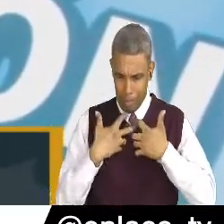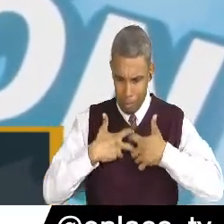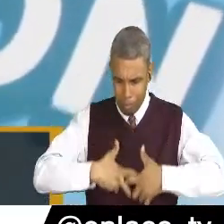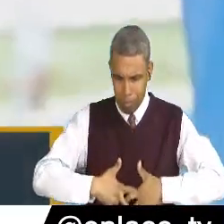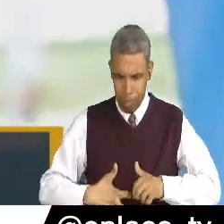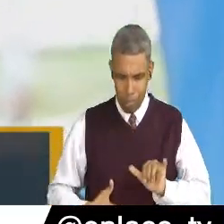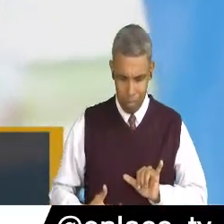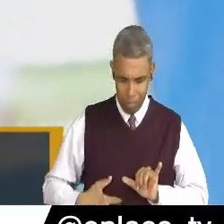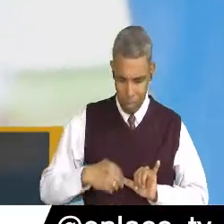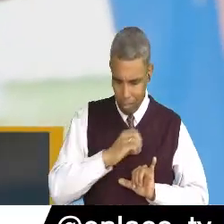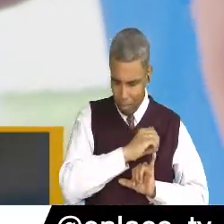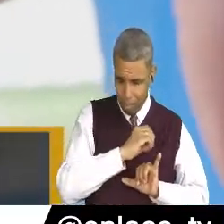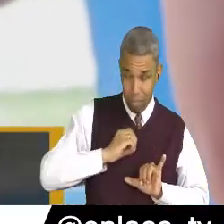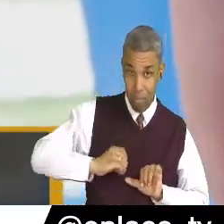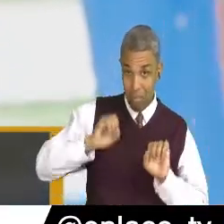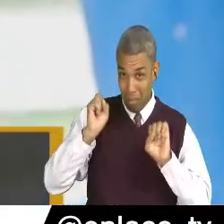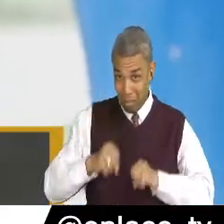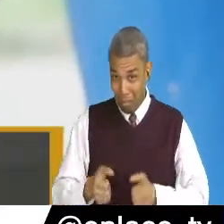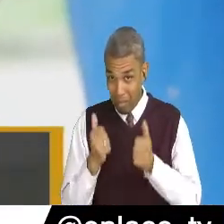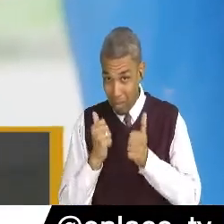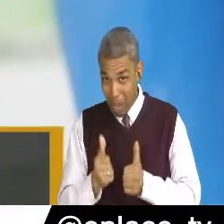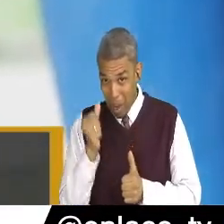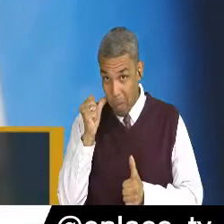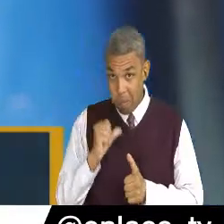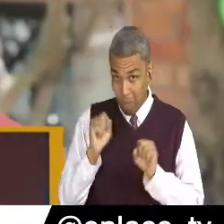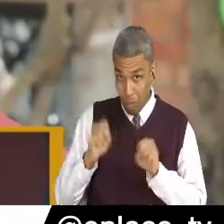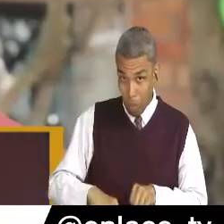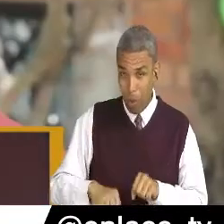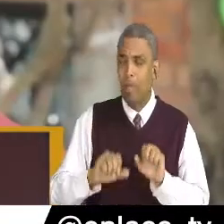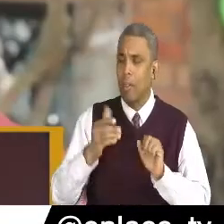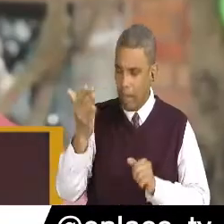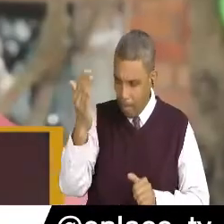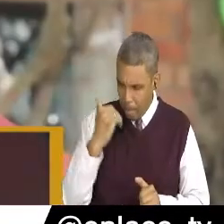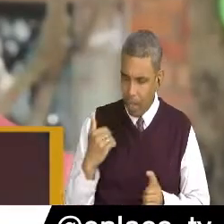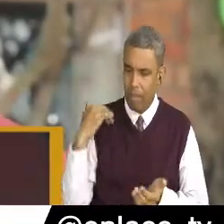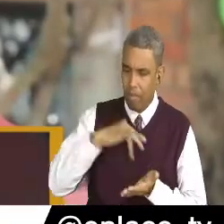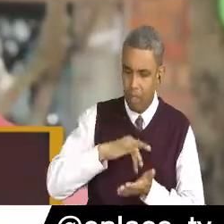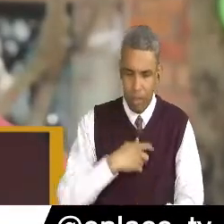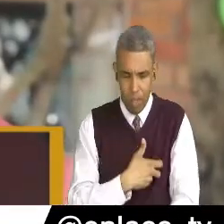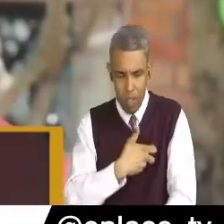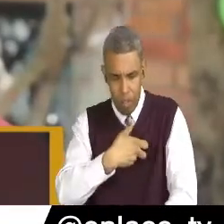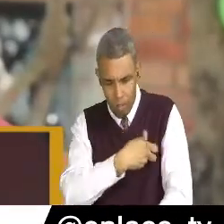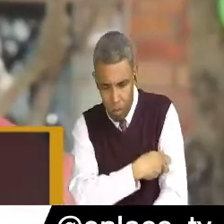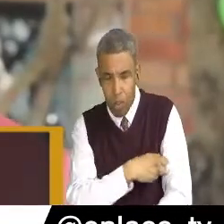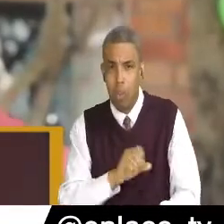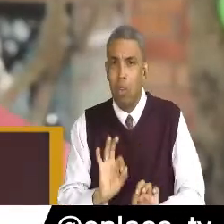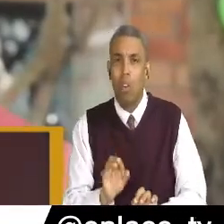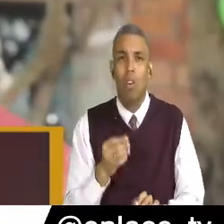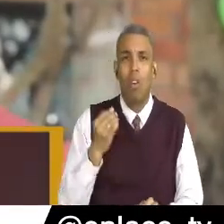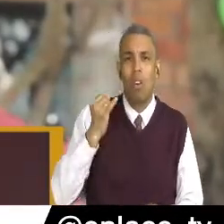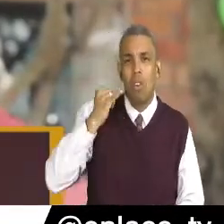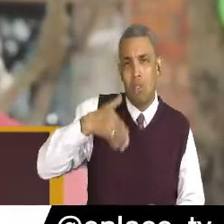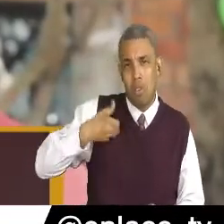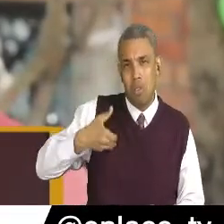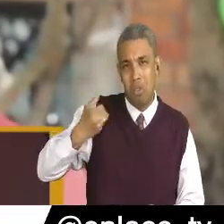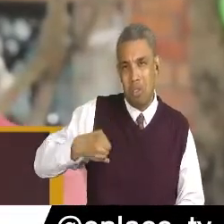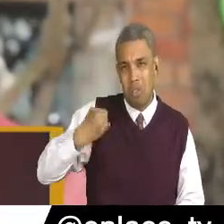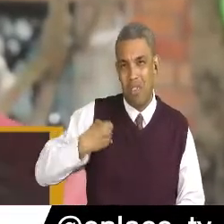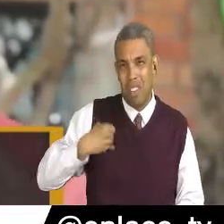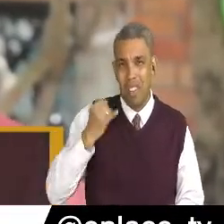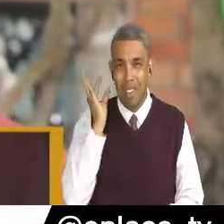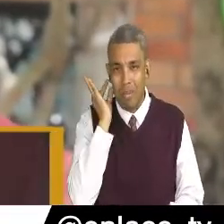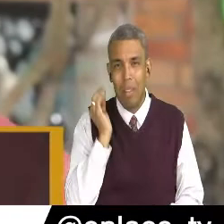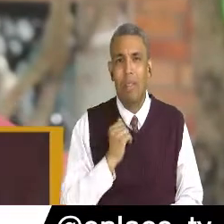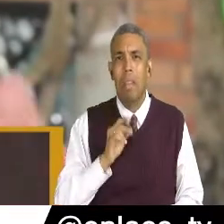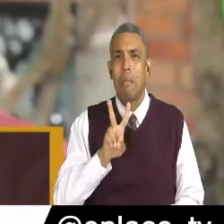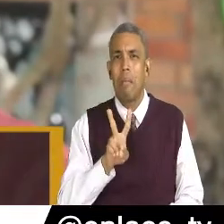y desescolarizadas que están esperando esquema de vacunación para el BPH, al igual que toda la población de